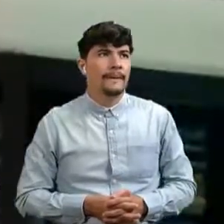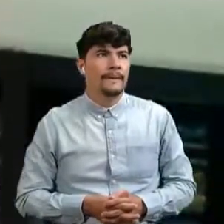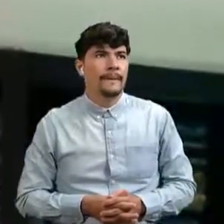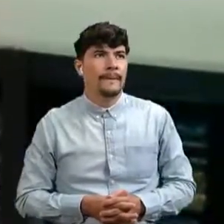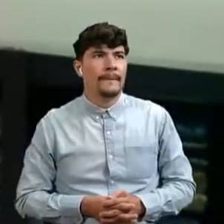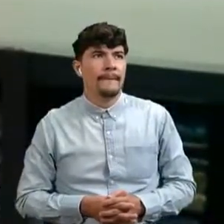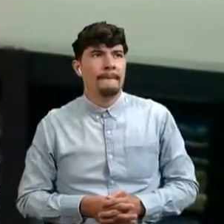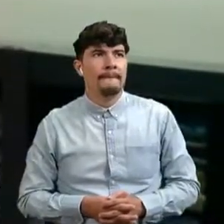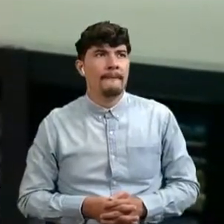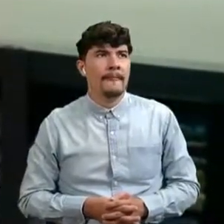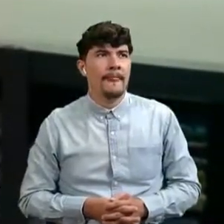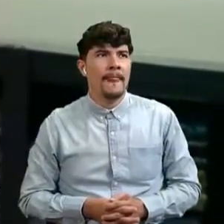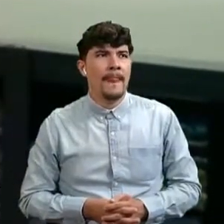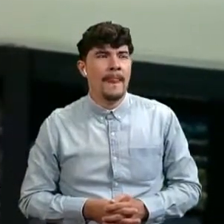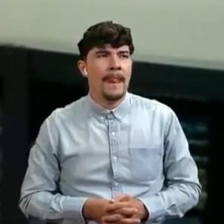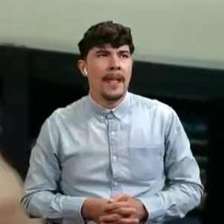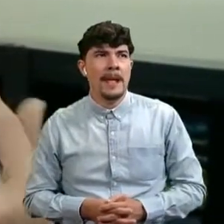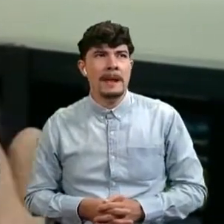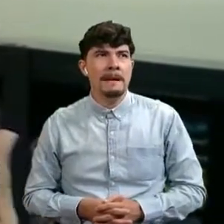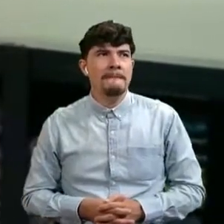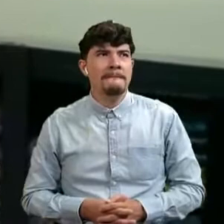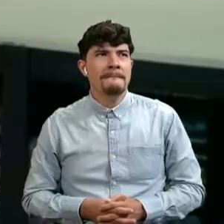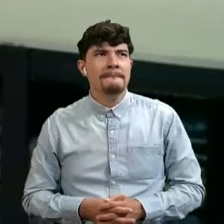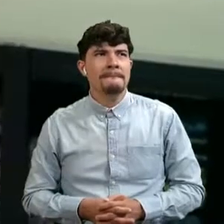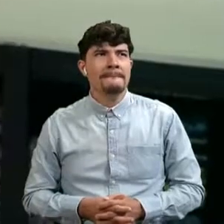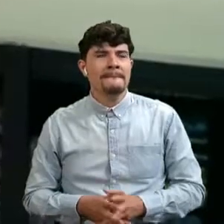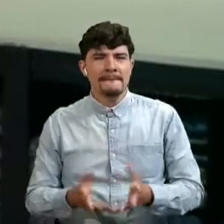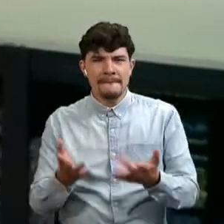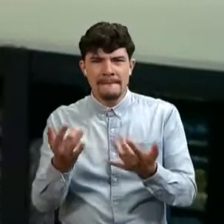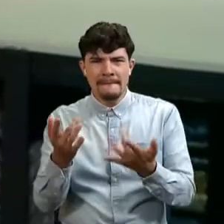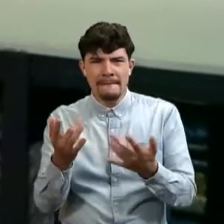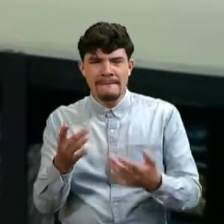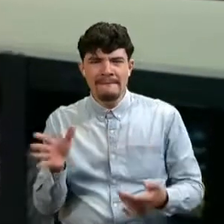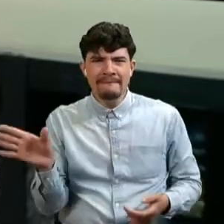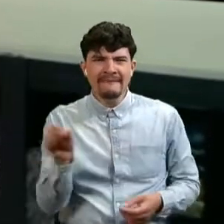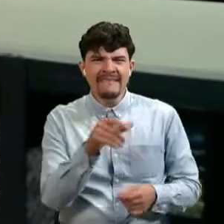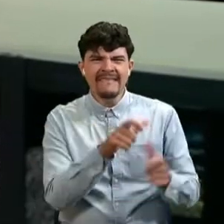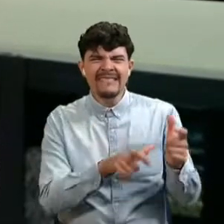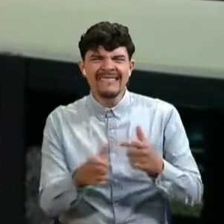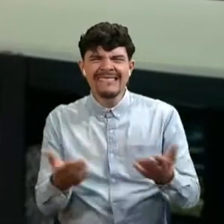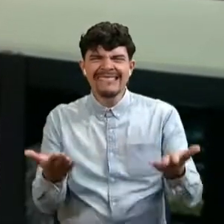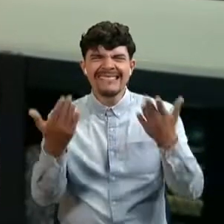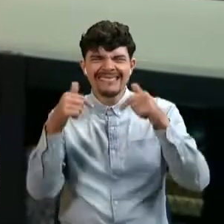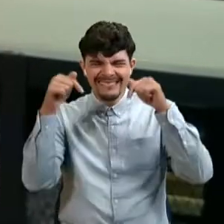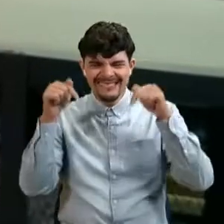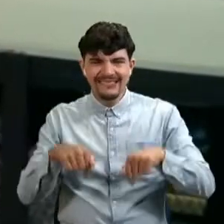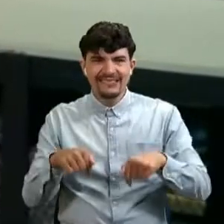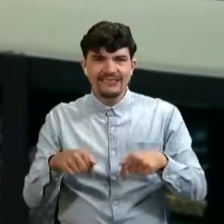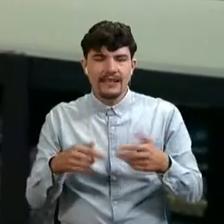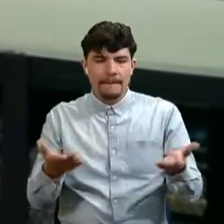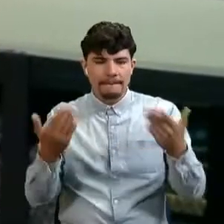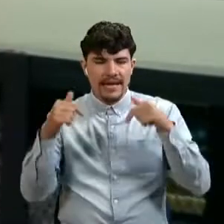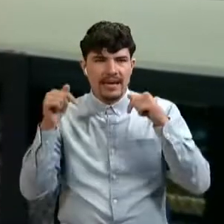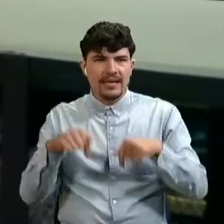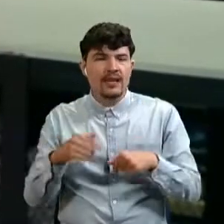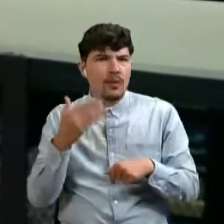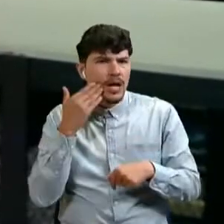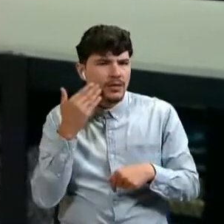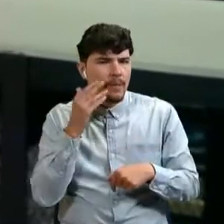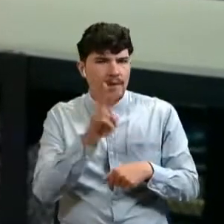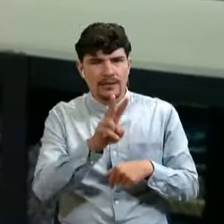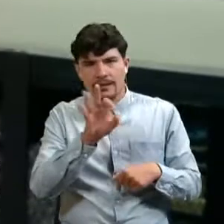esperamos que toda la clientela venga en lo que son 23